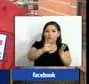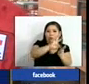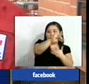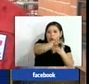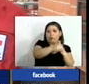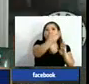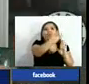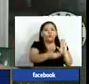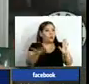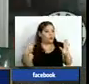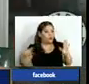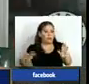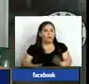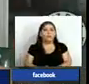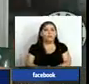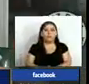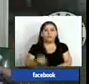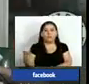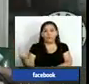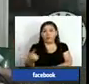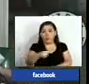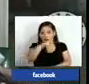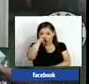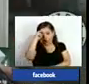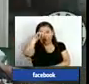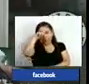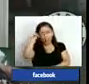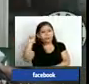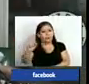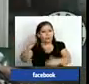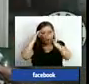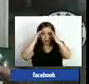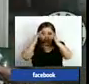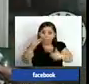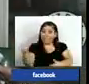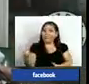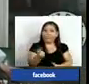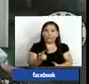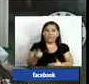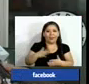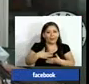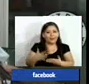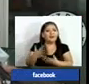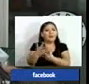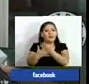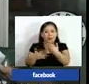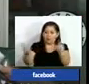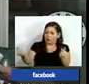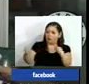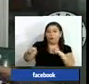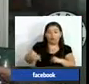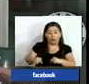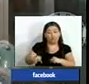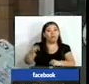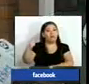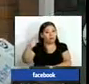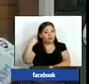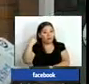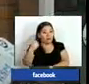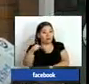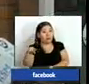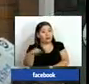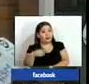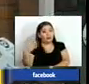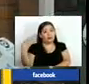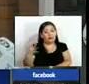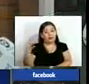la normalidad. El personal siempre está atendiendo a los donantes para que vengan, porque sí es necesario seguir